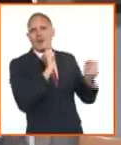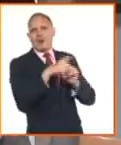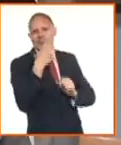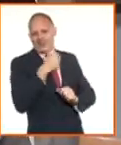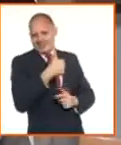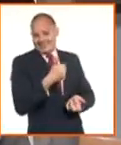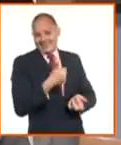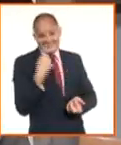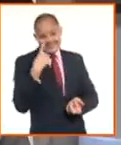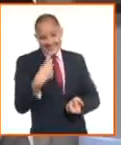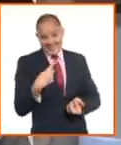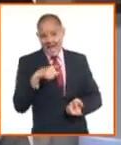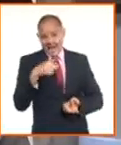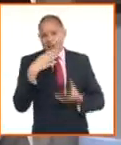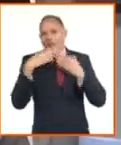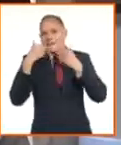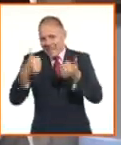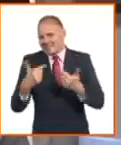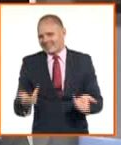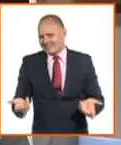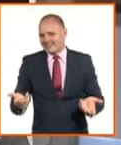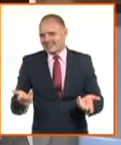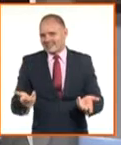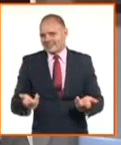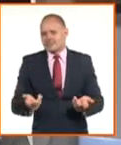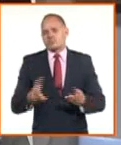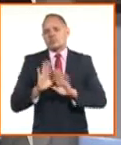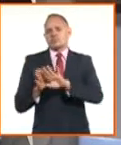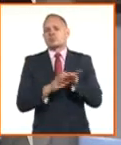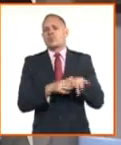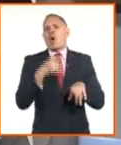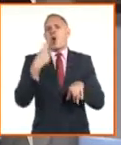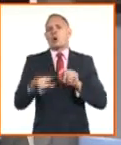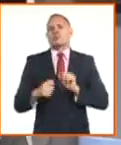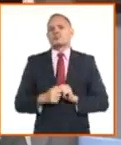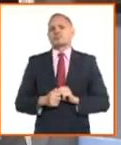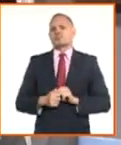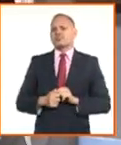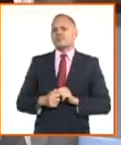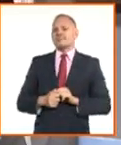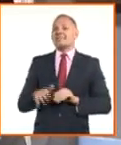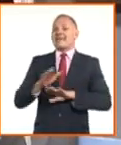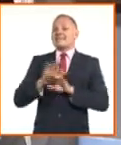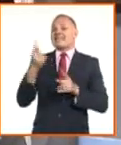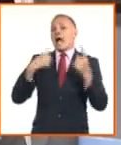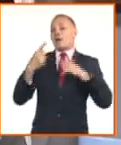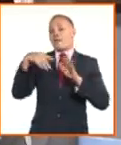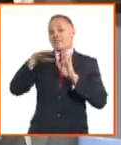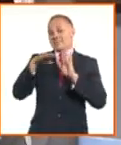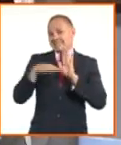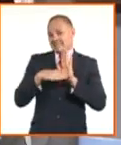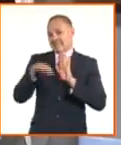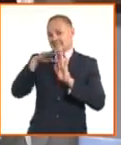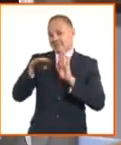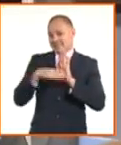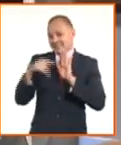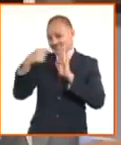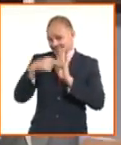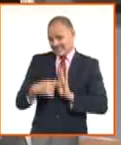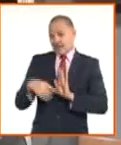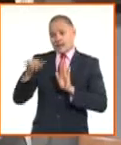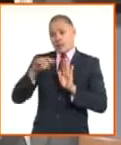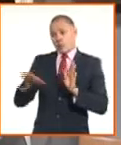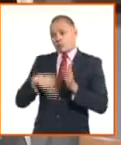cambiario, hay medidas de las que se aprobaron también en la Asamblea que están directamente vinculadas a la atención a las personas en